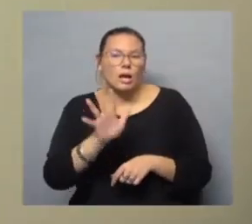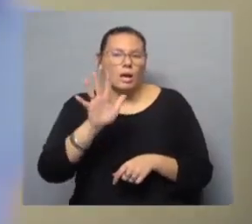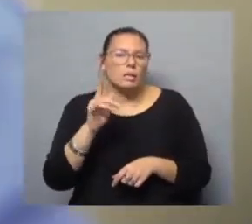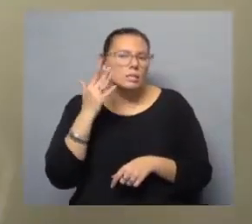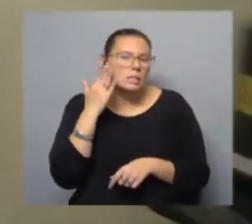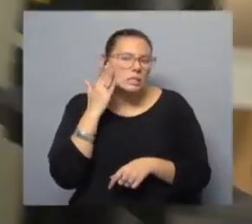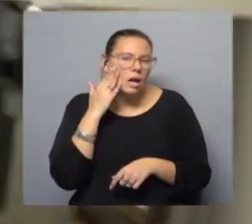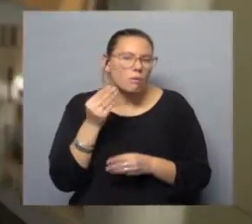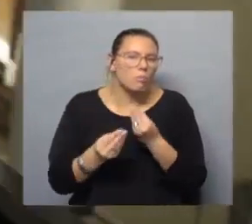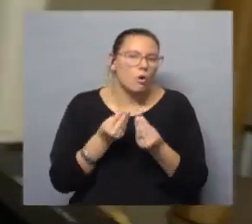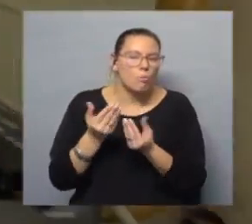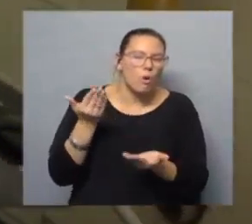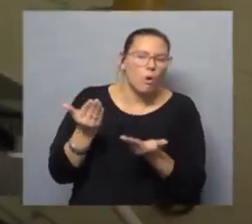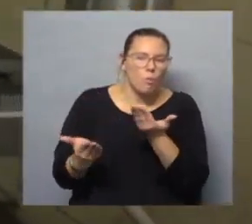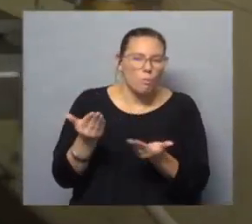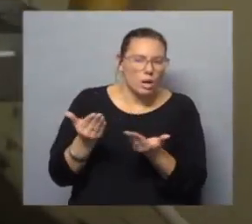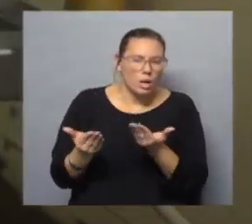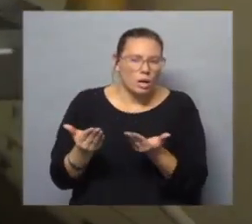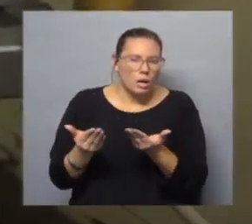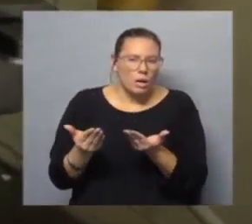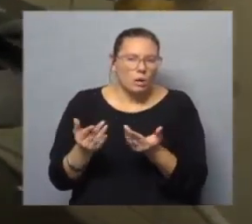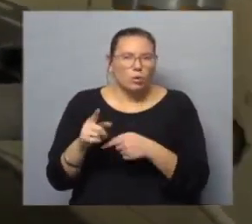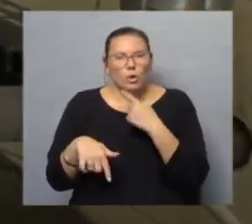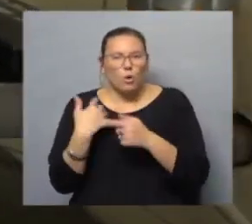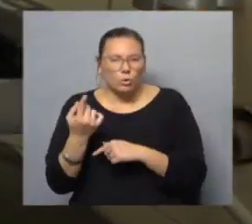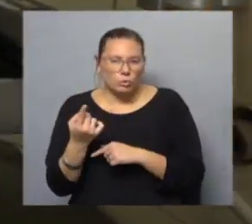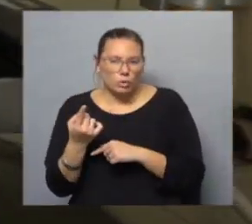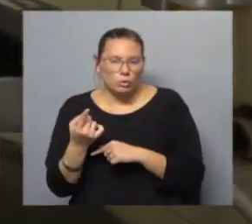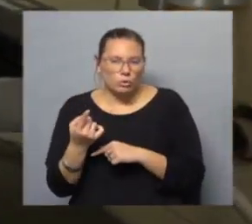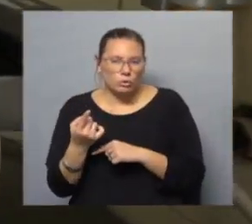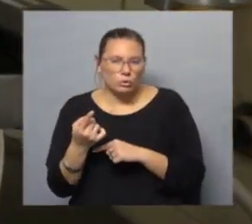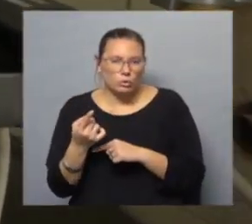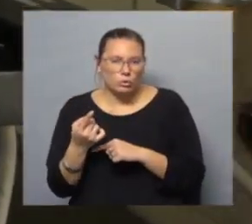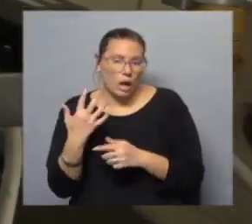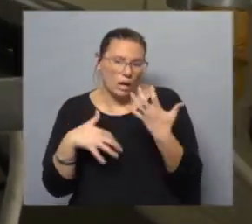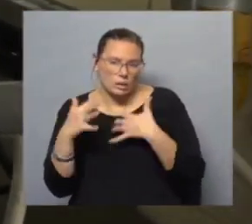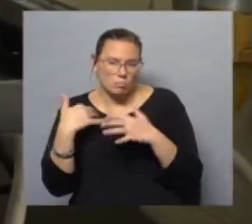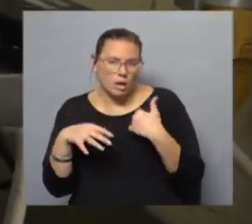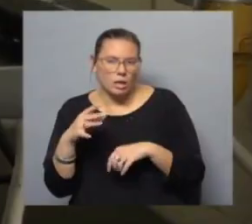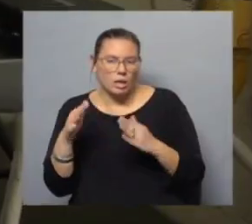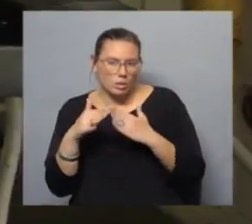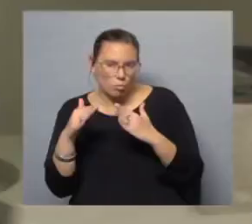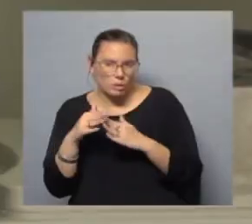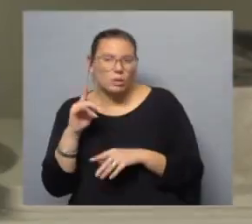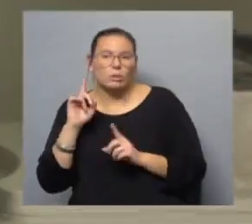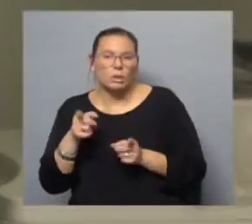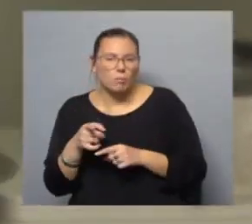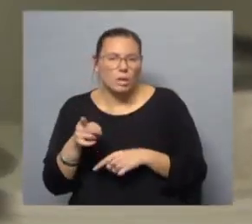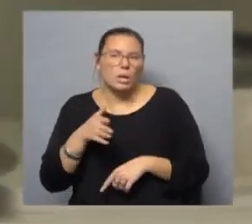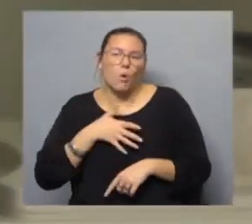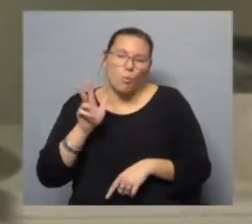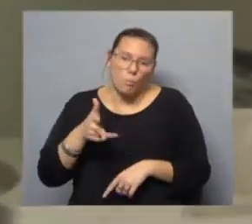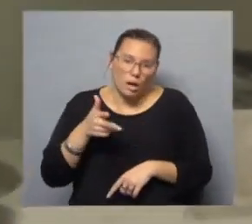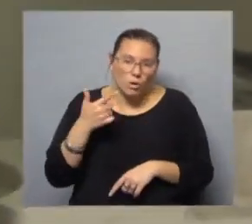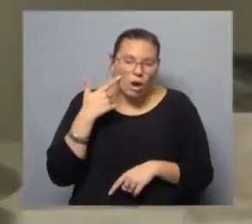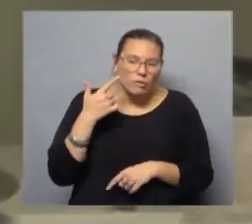vemos cómo se compara, por ejemplo, con patógenos que hemos encontrado en otros animales domésticos, en seres humanos, y